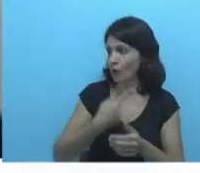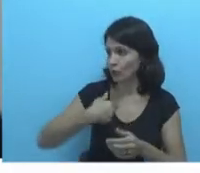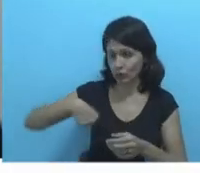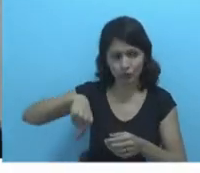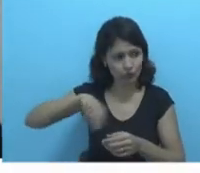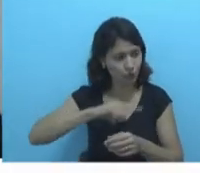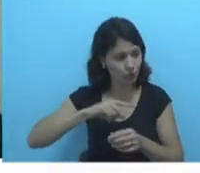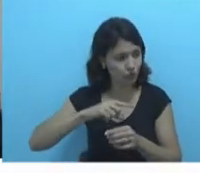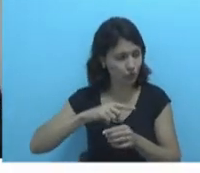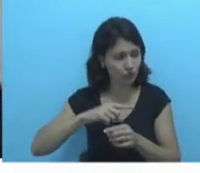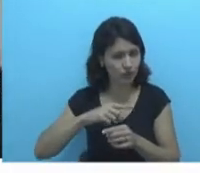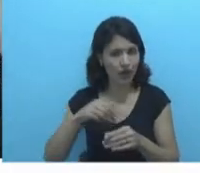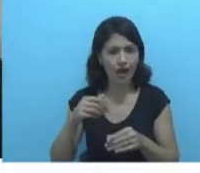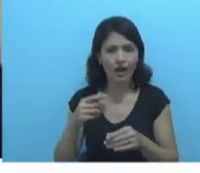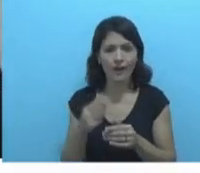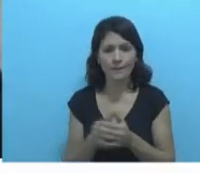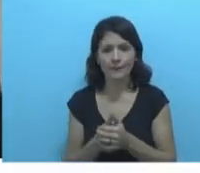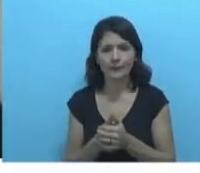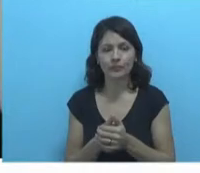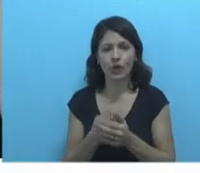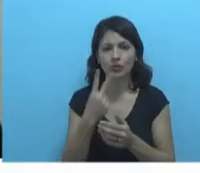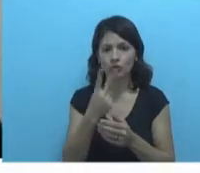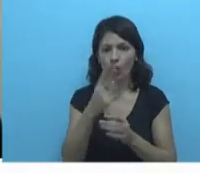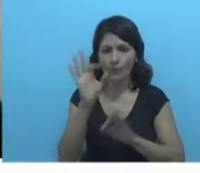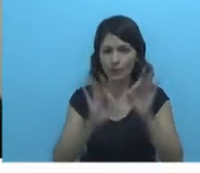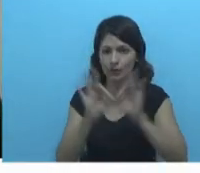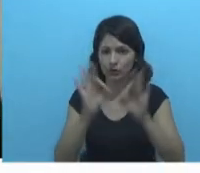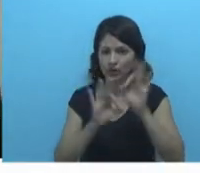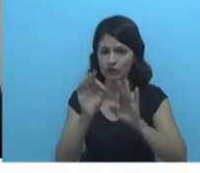nosotros, en la Cámara, tenemos dos proyectos,